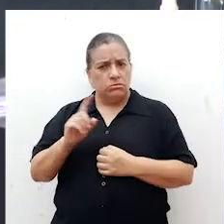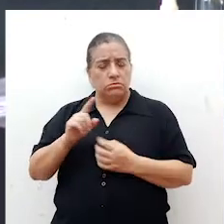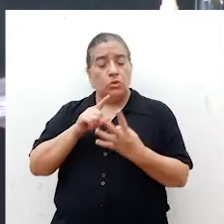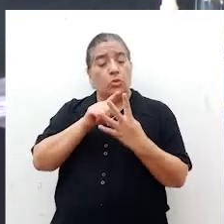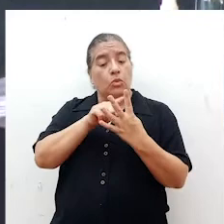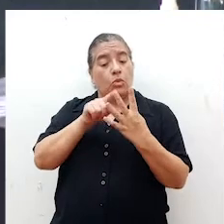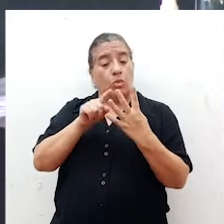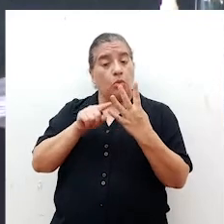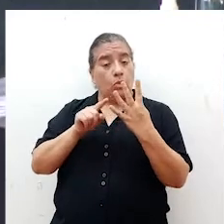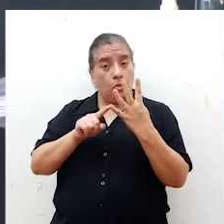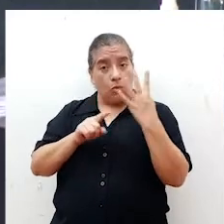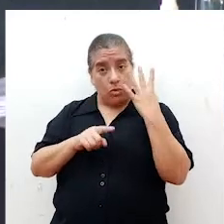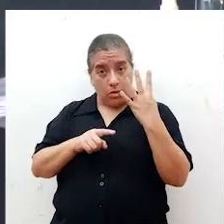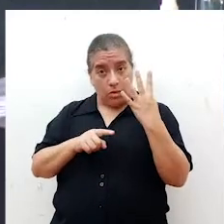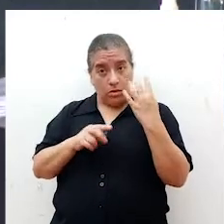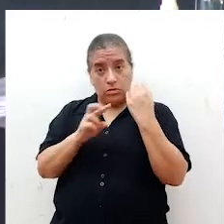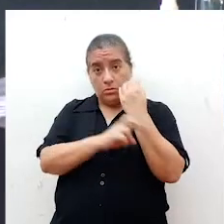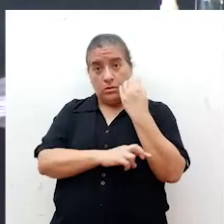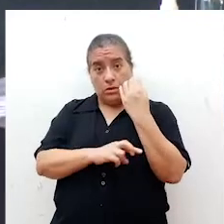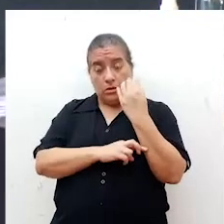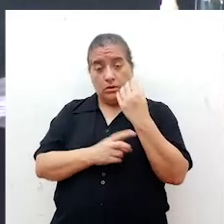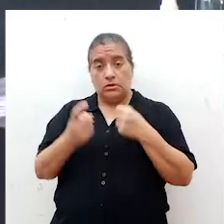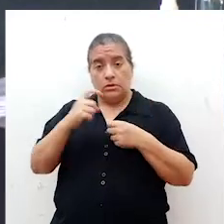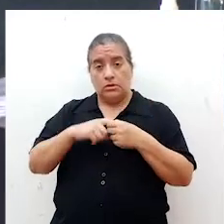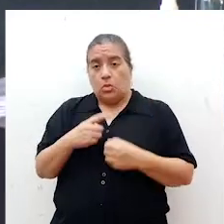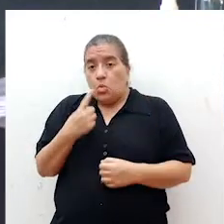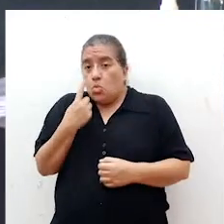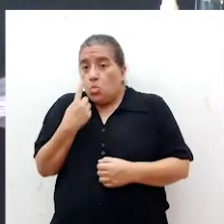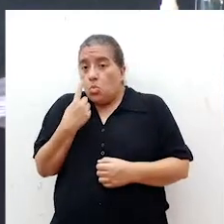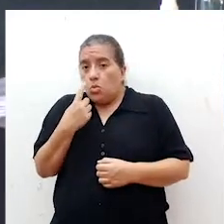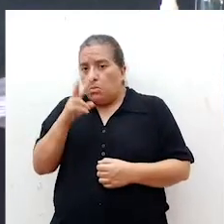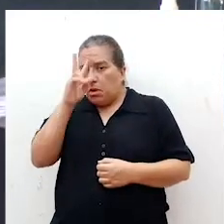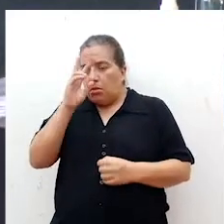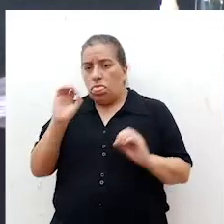país pobre. De los 4 países,